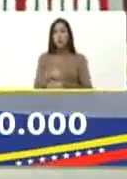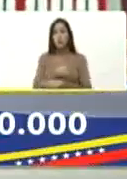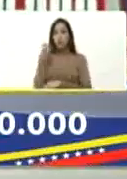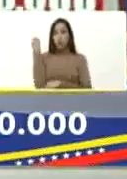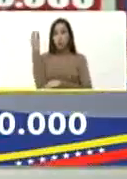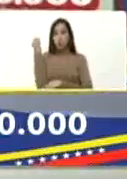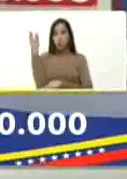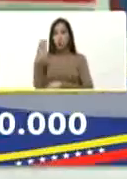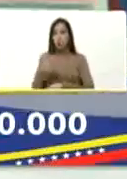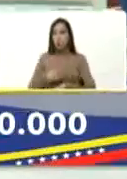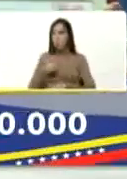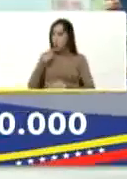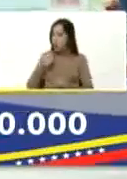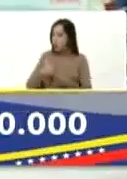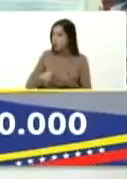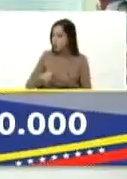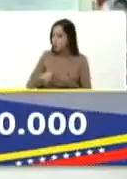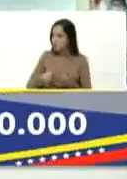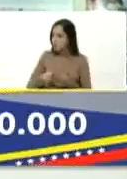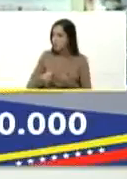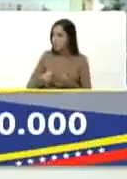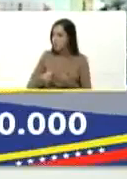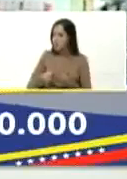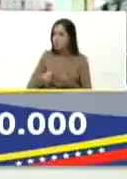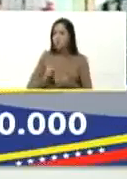Confírmame el nombre. Yorlis.